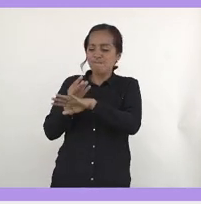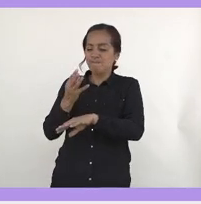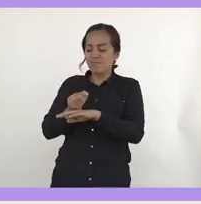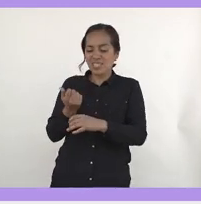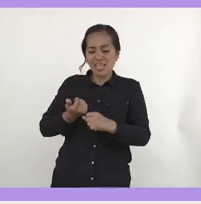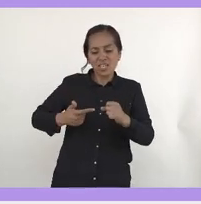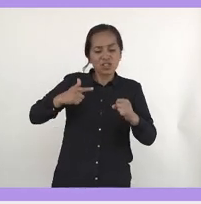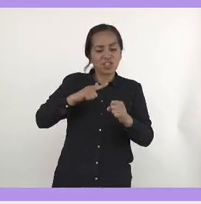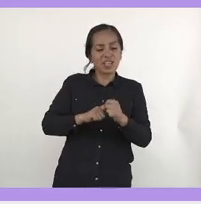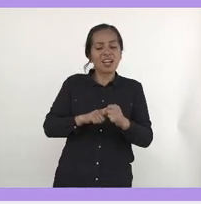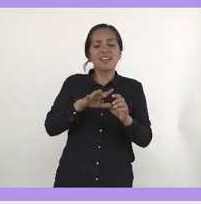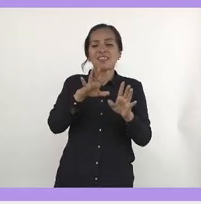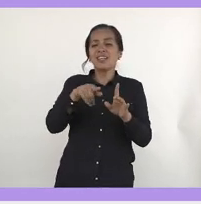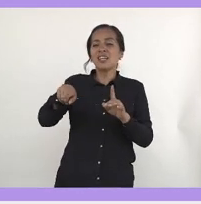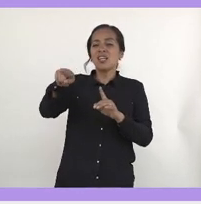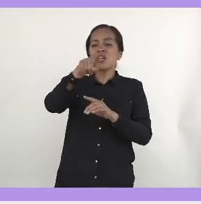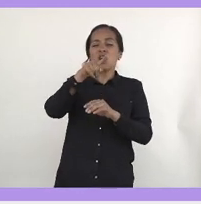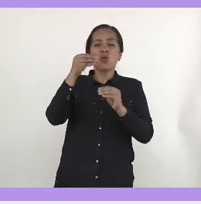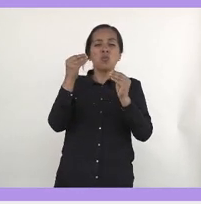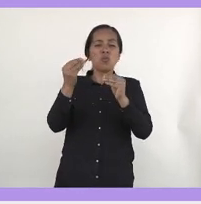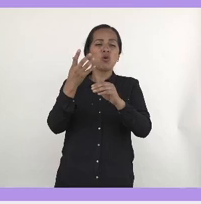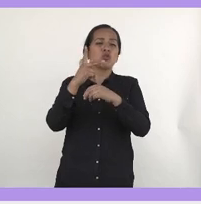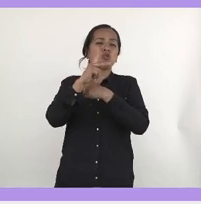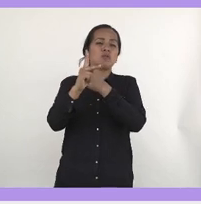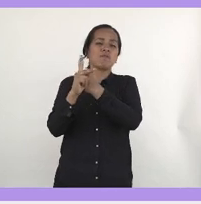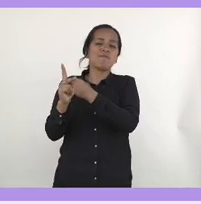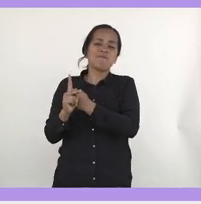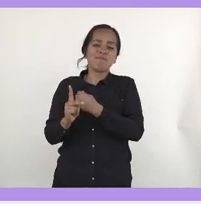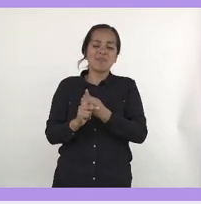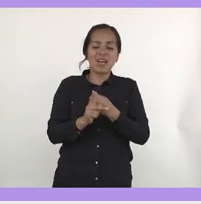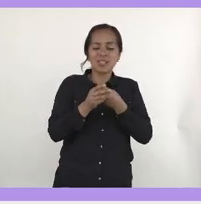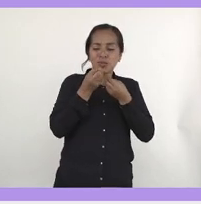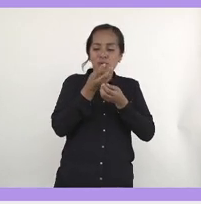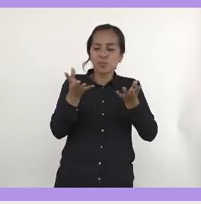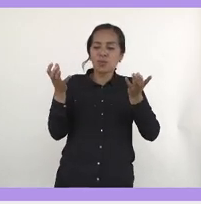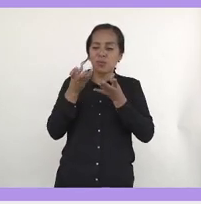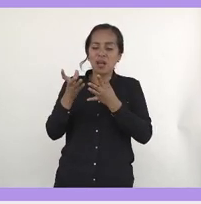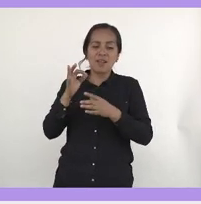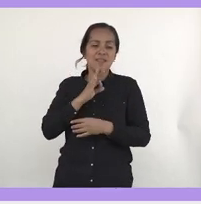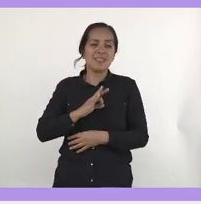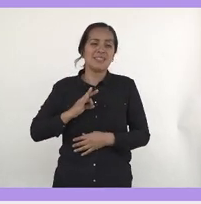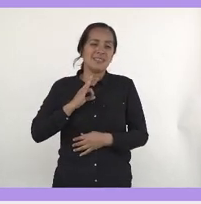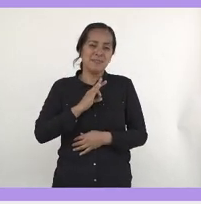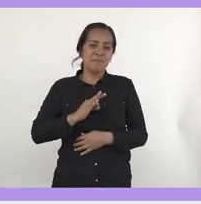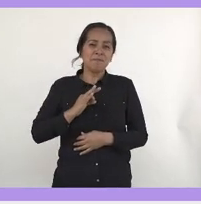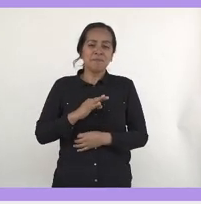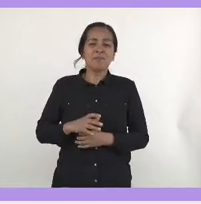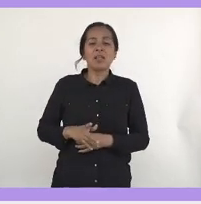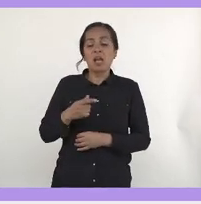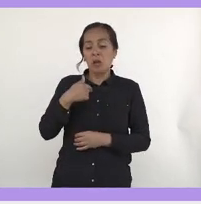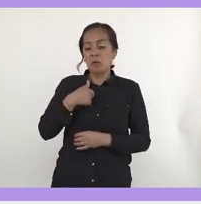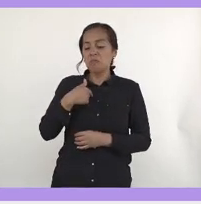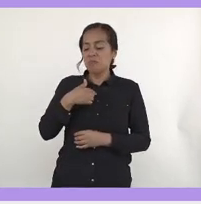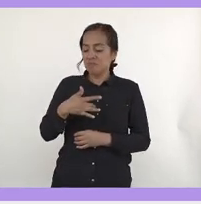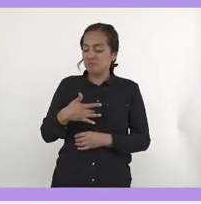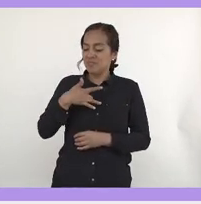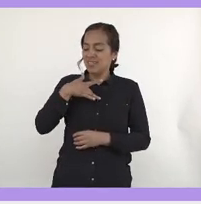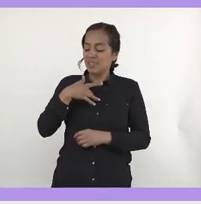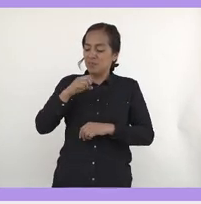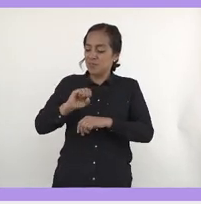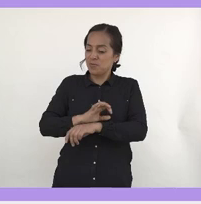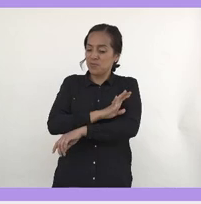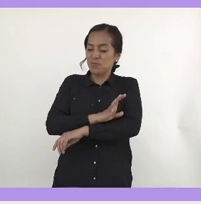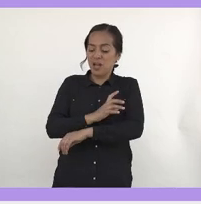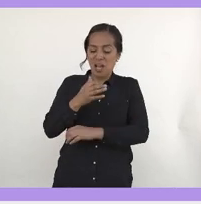dotar a muchos países de de grandes alegrías Entonces en ese sentido a mí me emociona el el futuro de dónde estamos